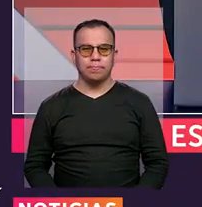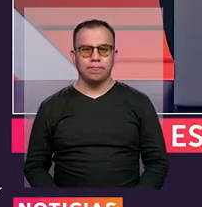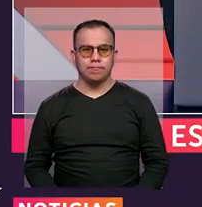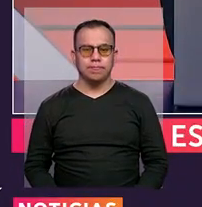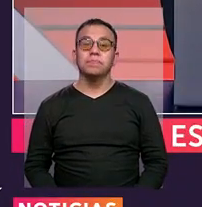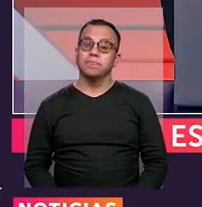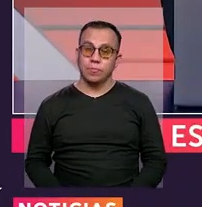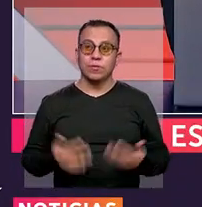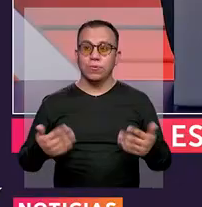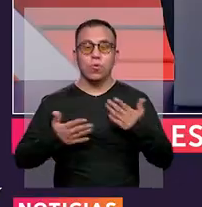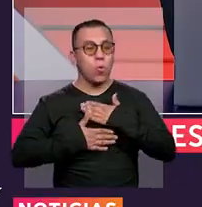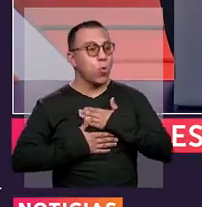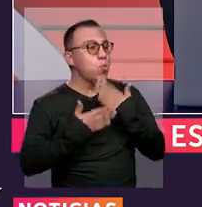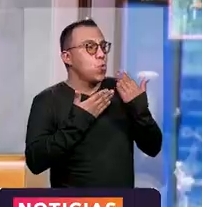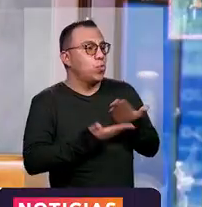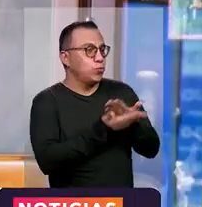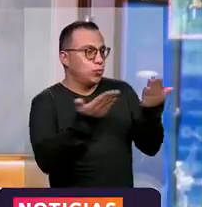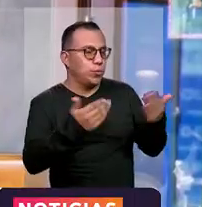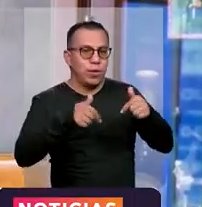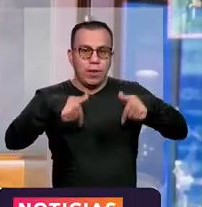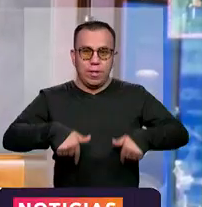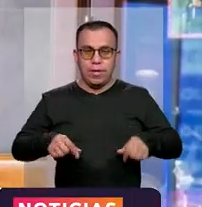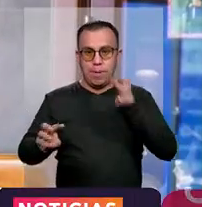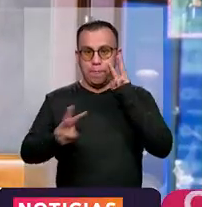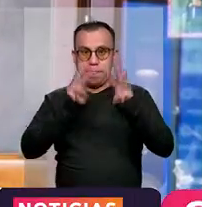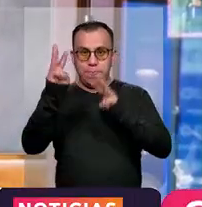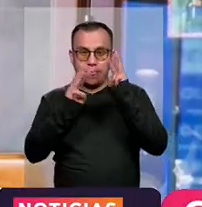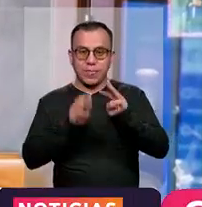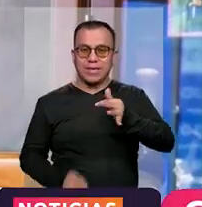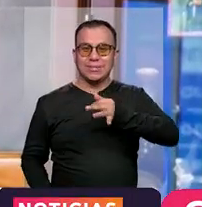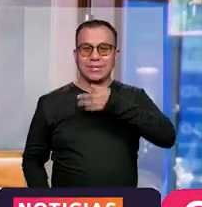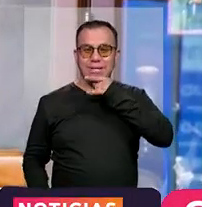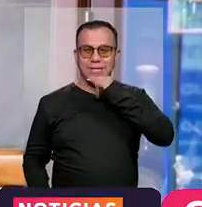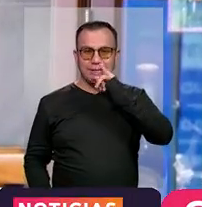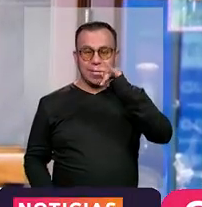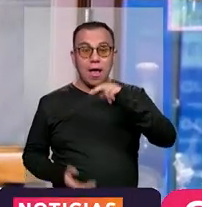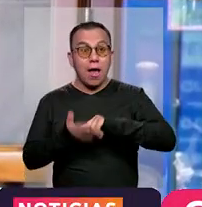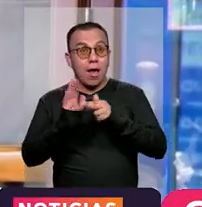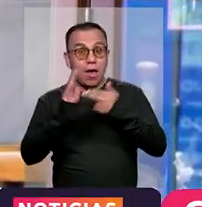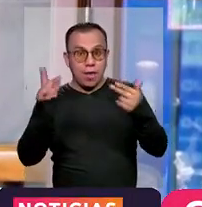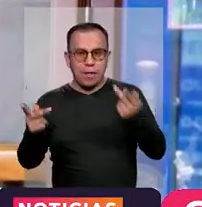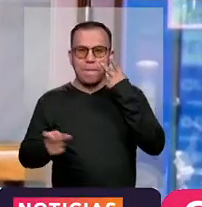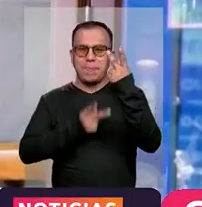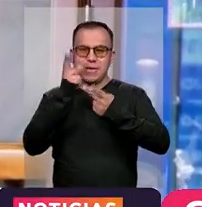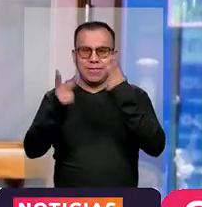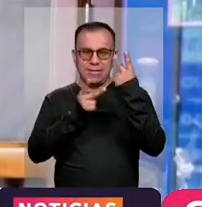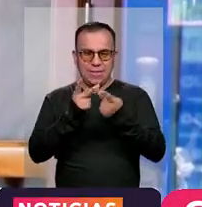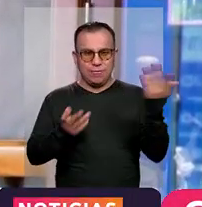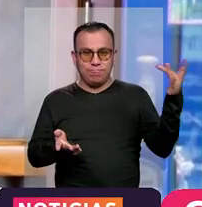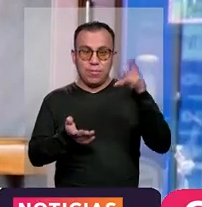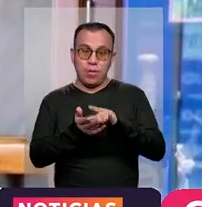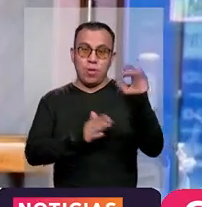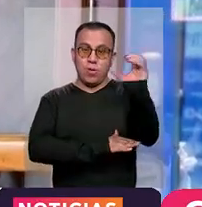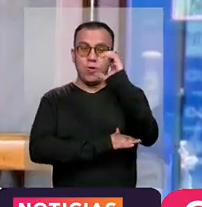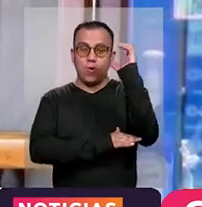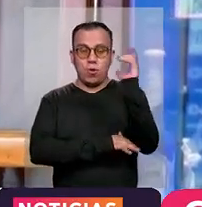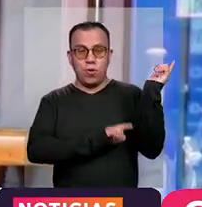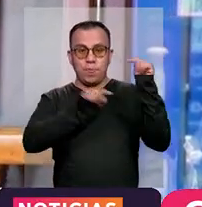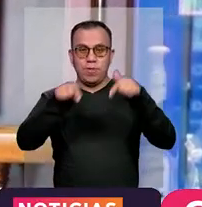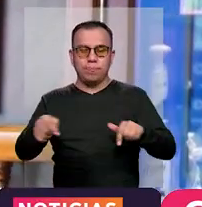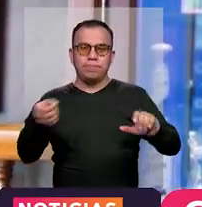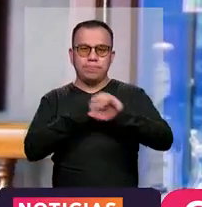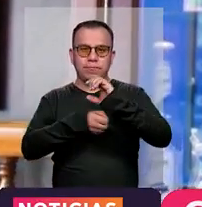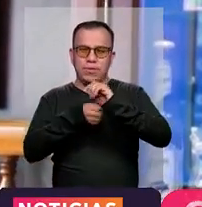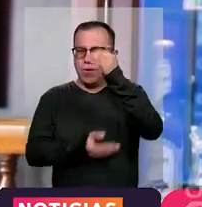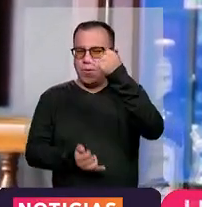así es que gusto saludarlos pues nos encontramos en el museo del tequila uno de esos lugares que visito vicente fernández cuando estuvo acá en la capital